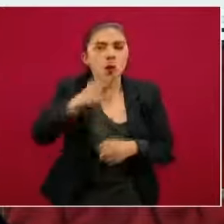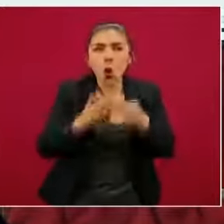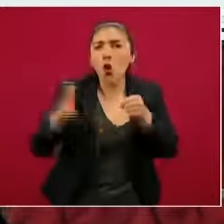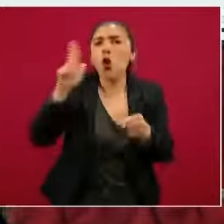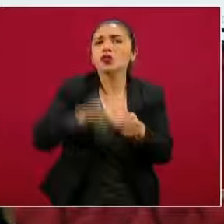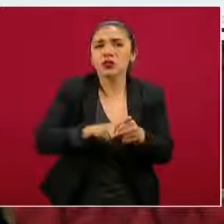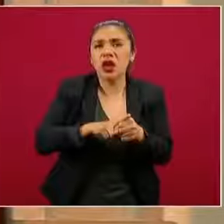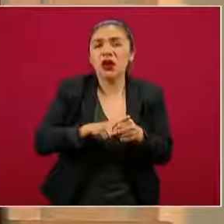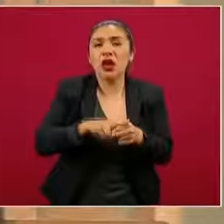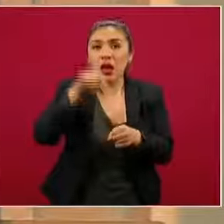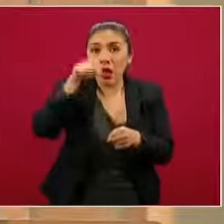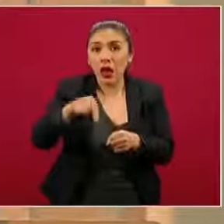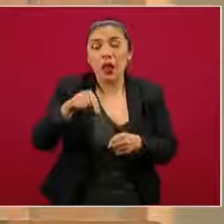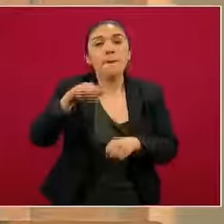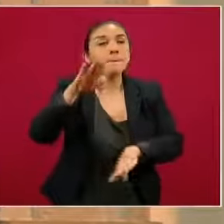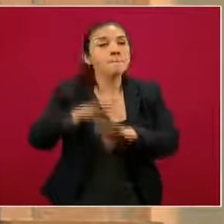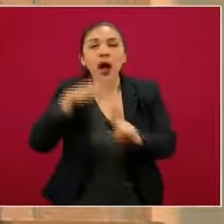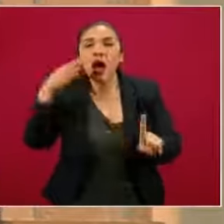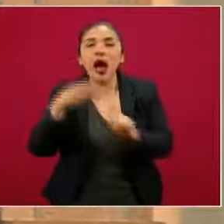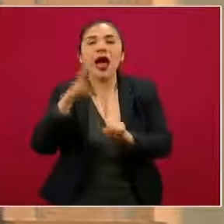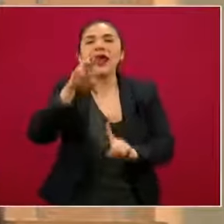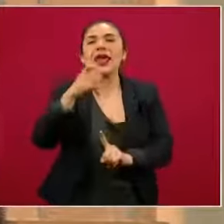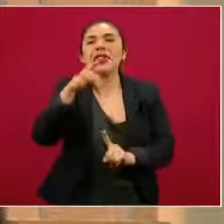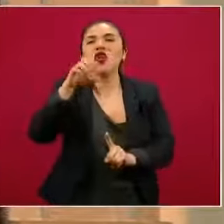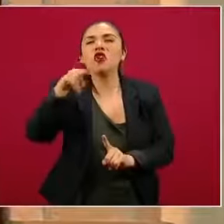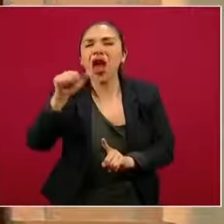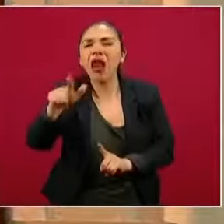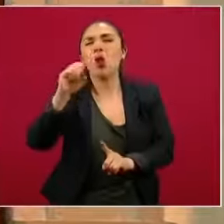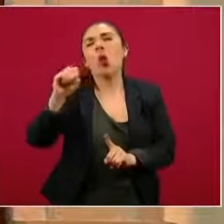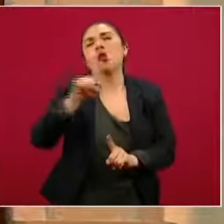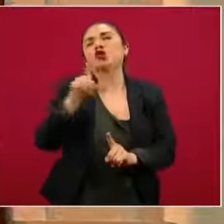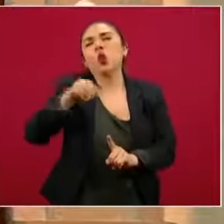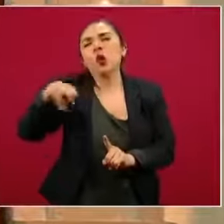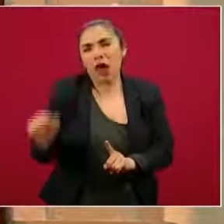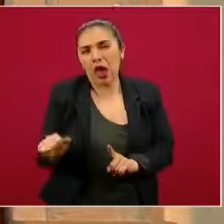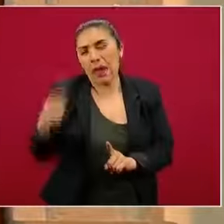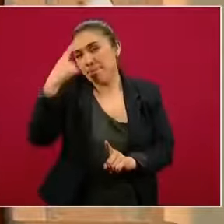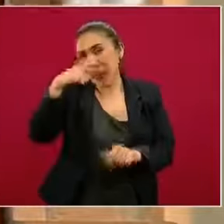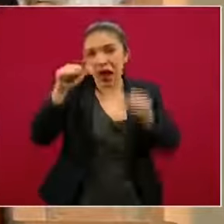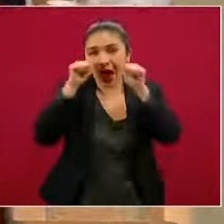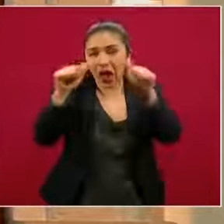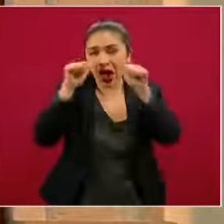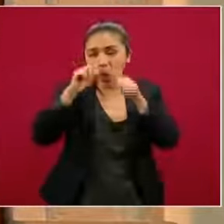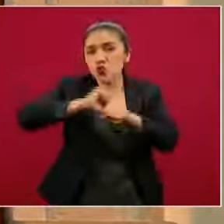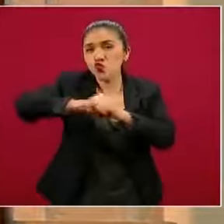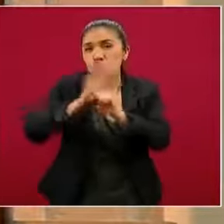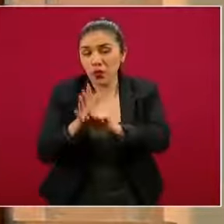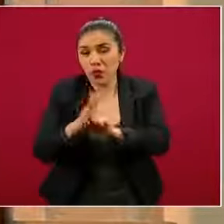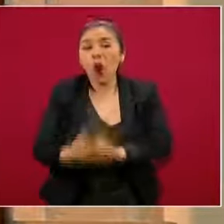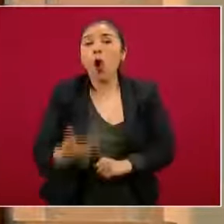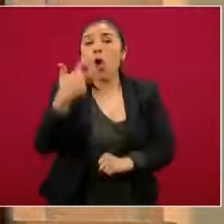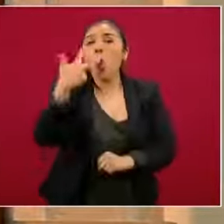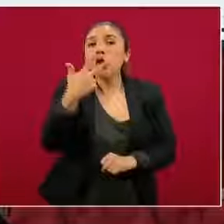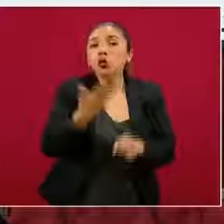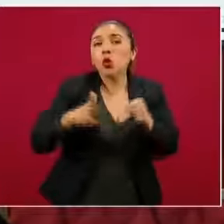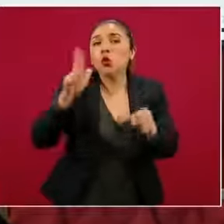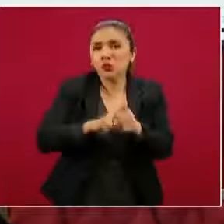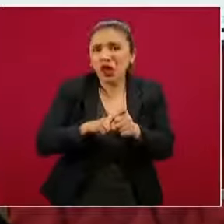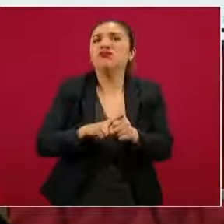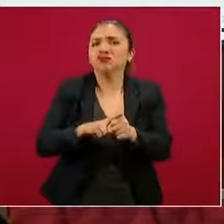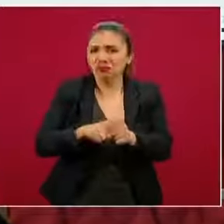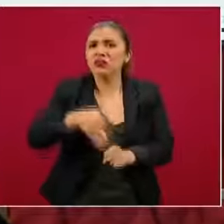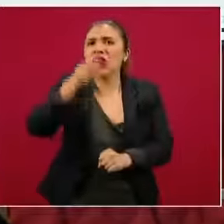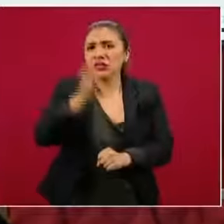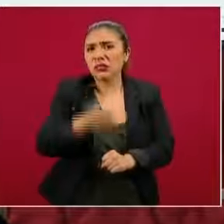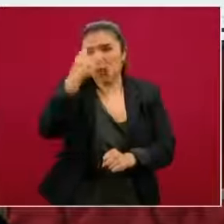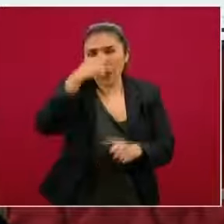hospitalarias, particularmente los regionales y los de zona, para la atención de COVID. 8 hospitales han estado dispuestos para la